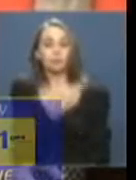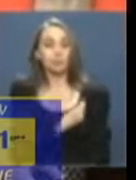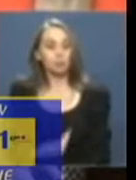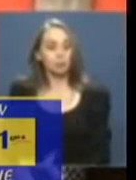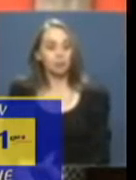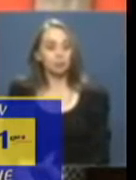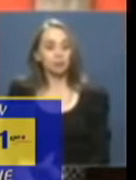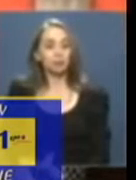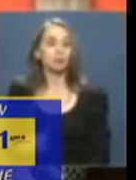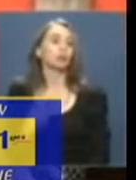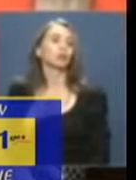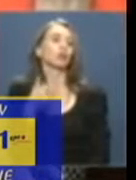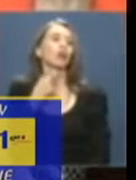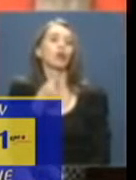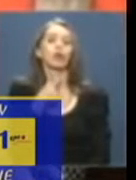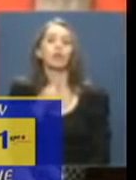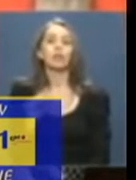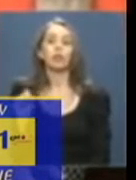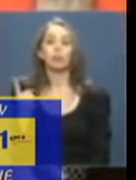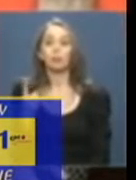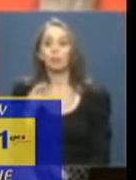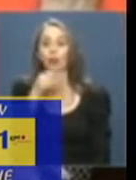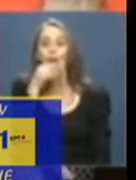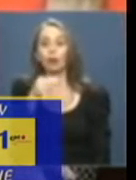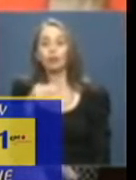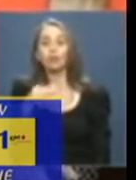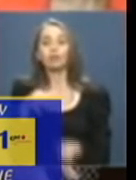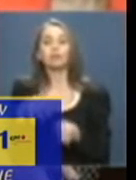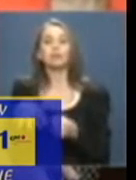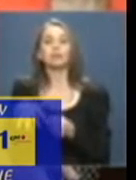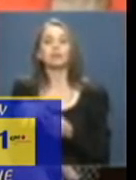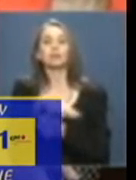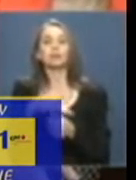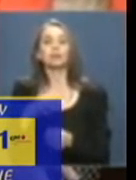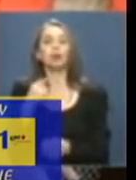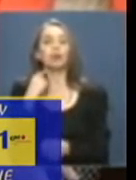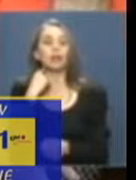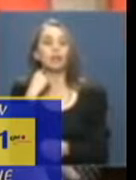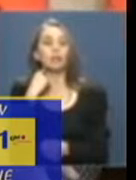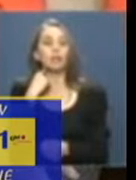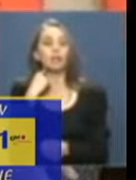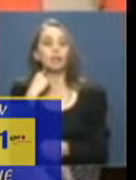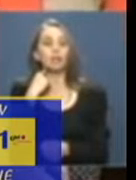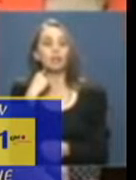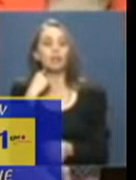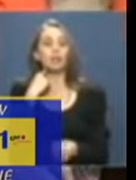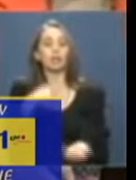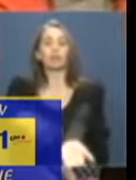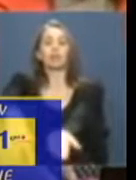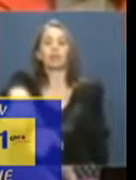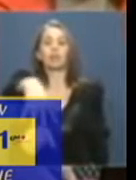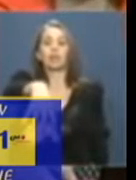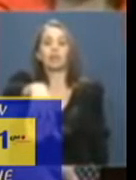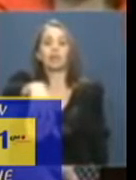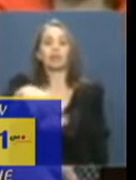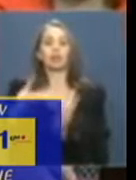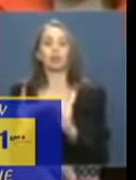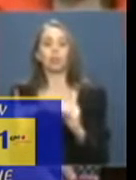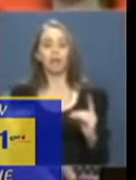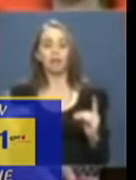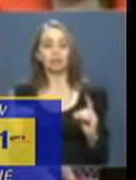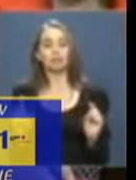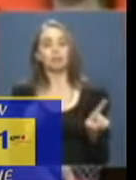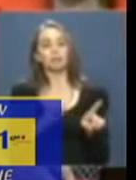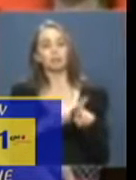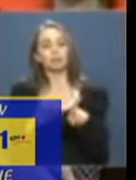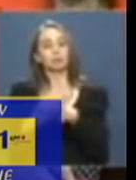quiero plantear en primer lugar la situación que afecta a la región de aysén ya propósito de la serie